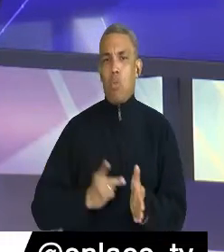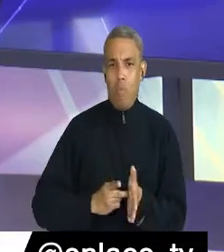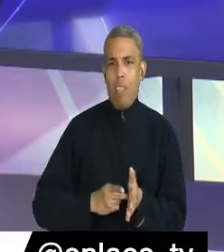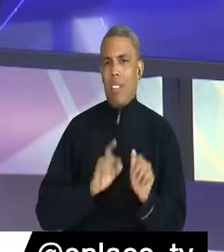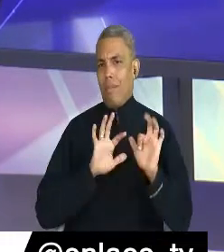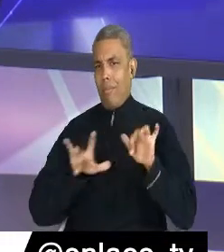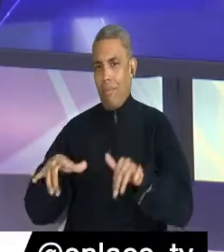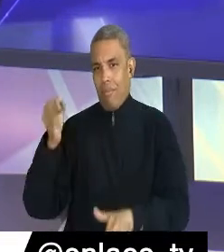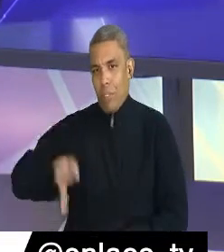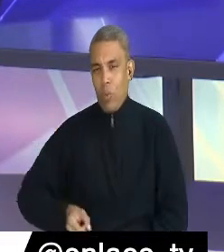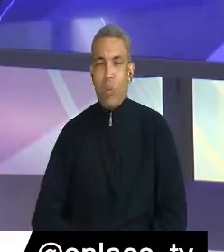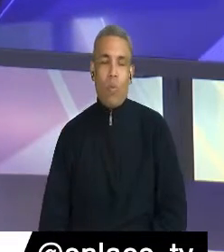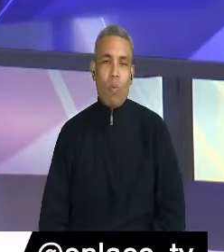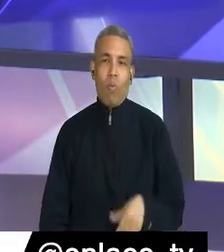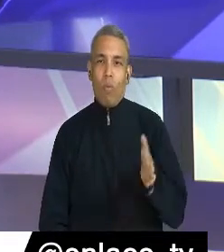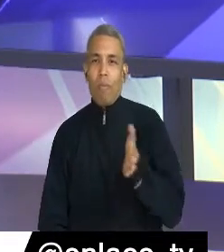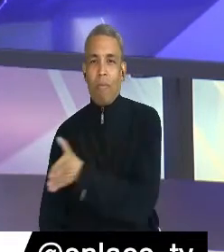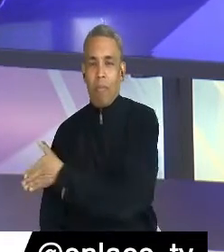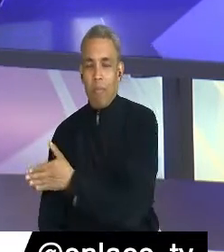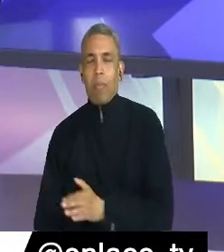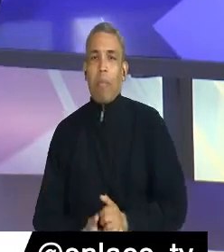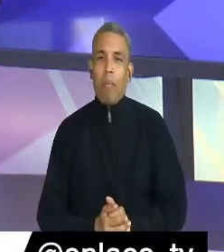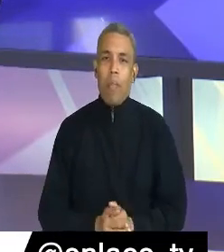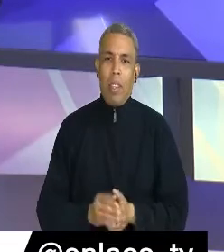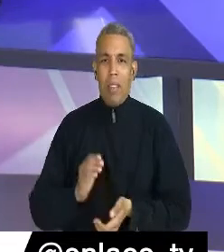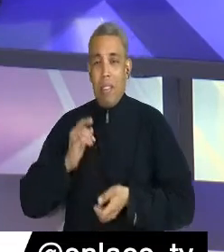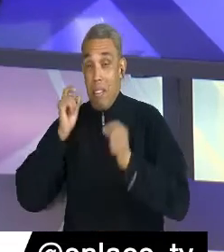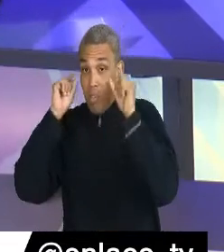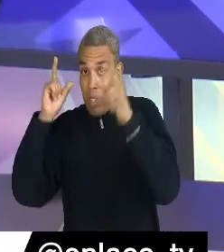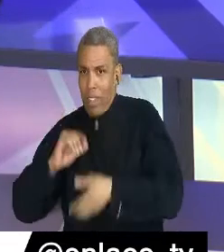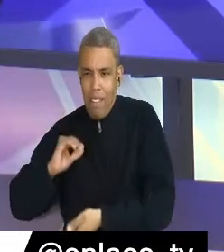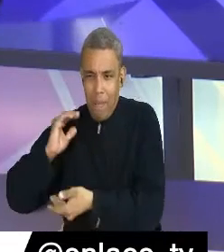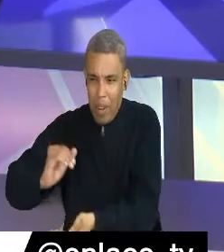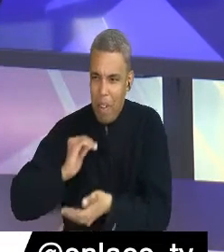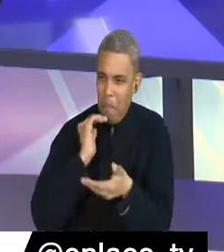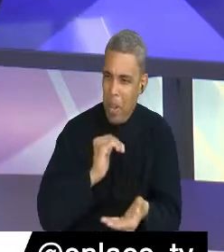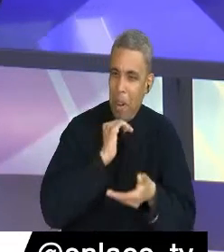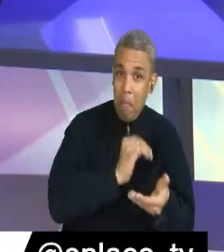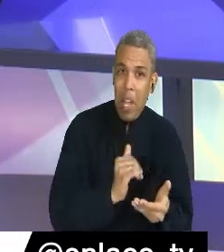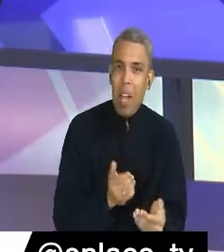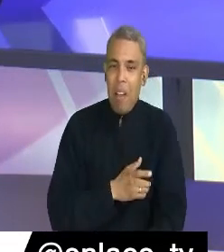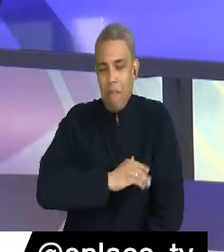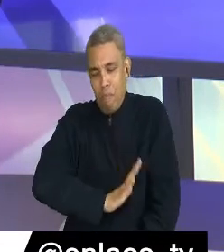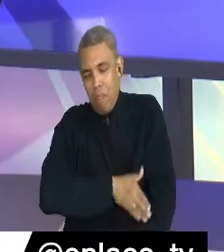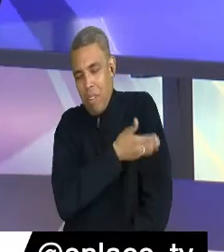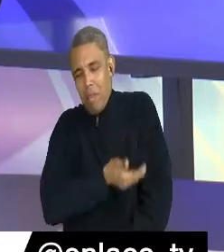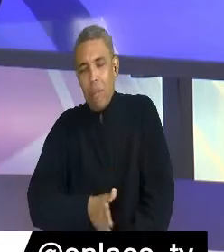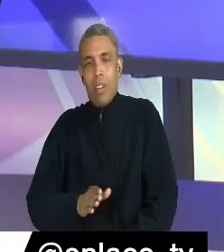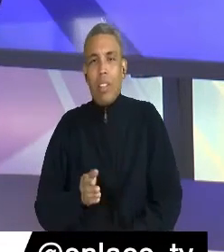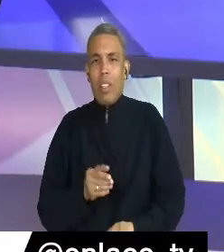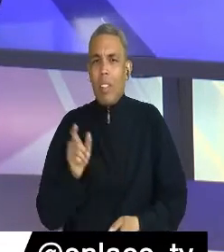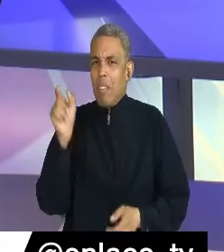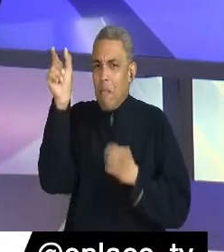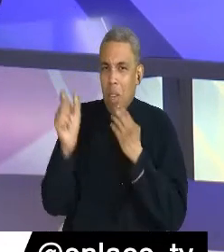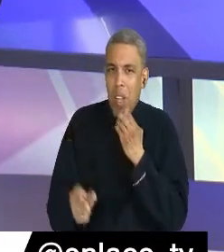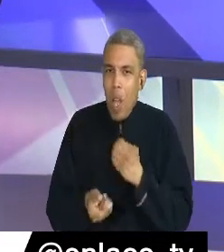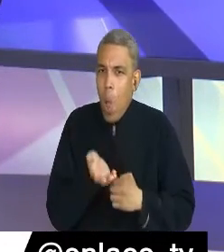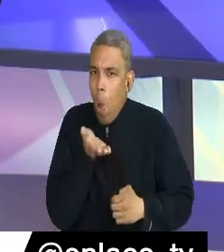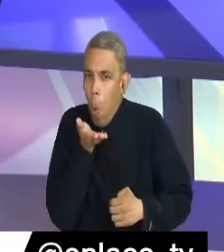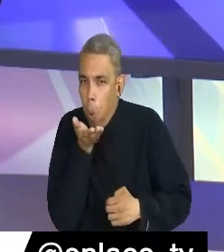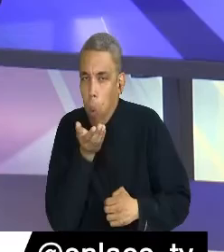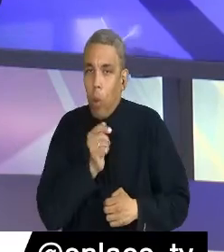y con regalos música y mucha alegría a la policía nacional y otras entidades se celebraron los 111 años a don josé de los santos